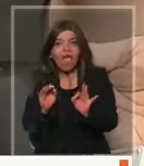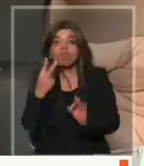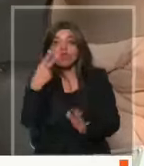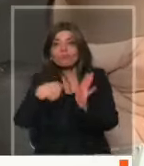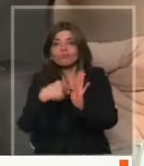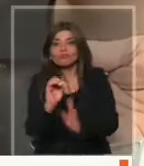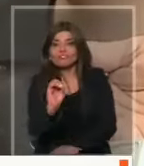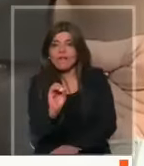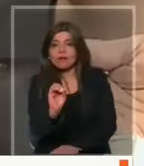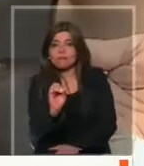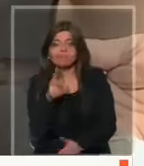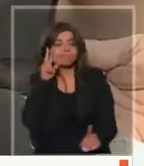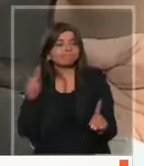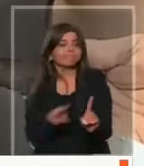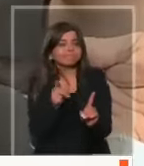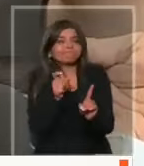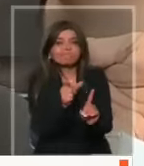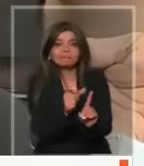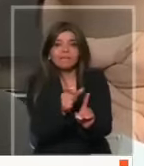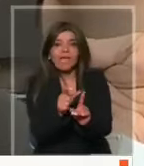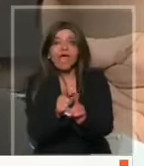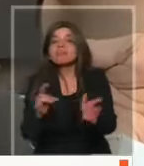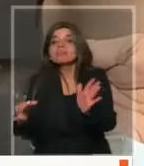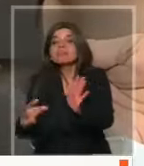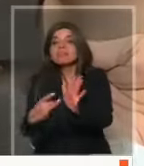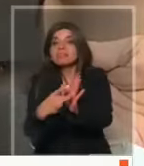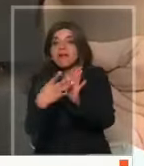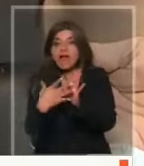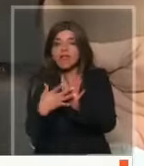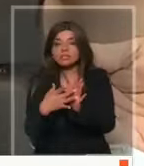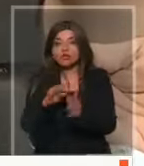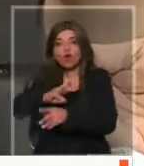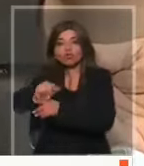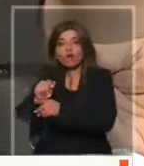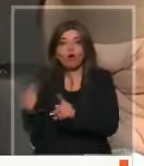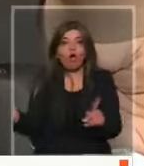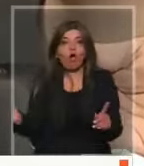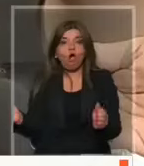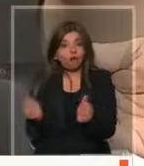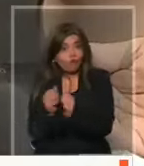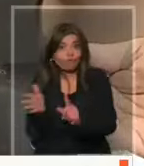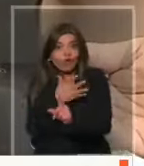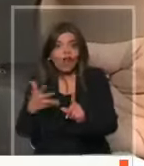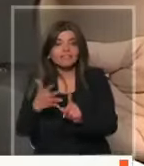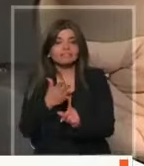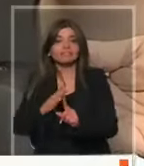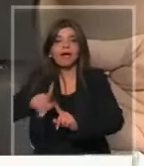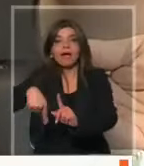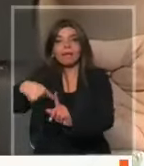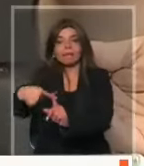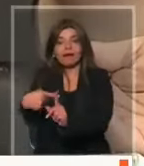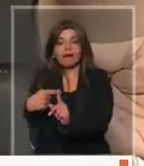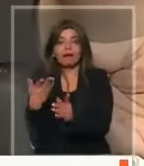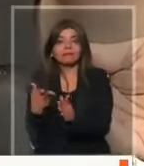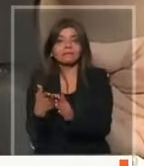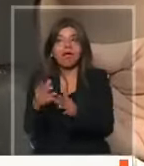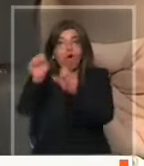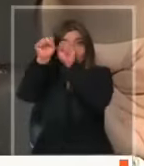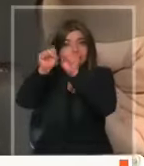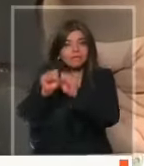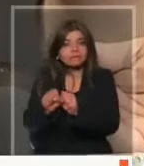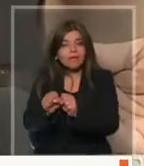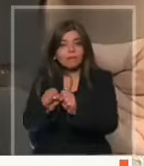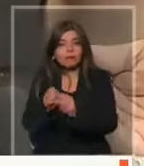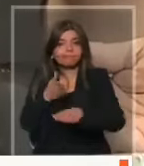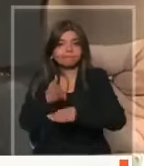para perseguir los delitos de robo con violencia, de manera que también haya sistemas que permitan que lleguen